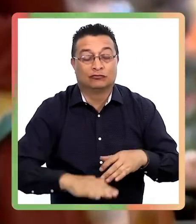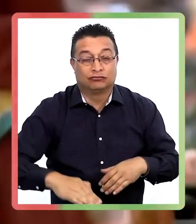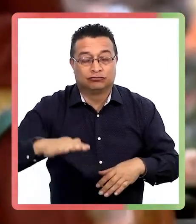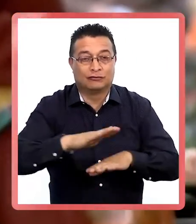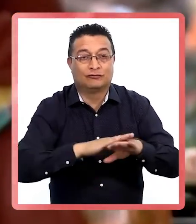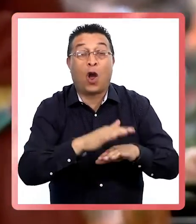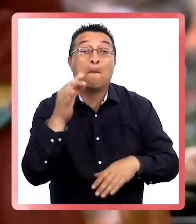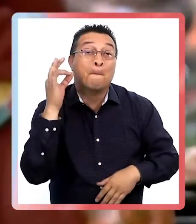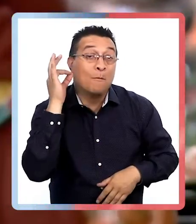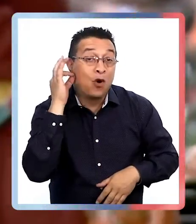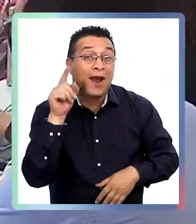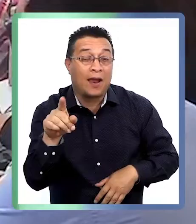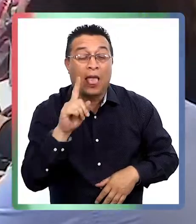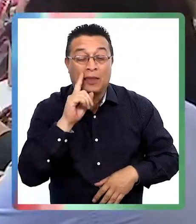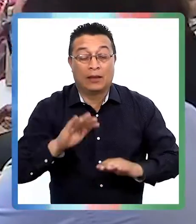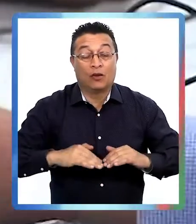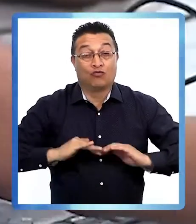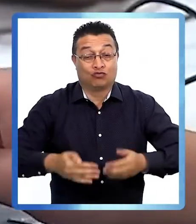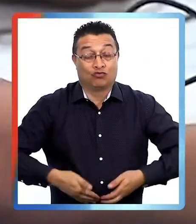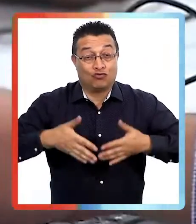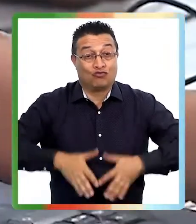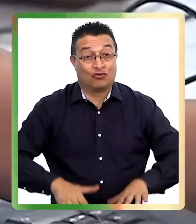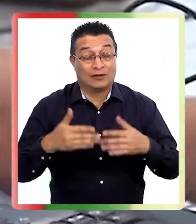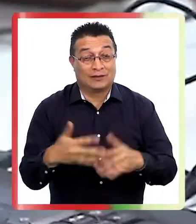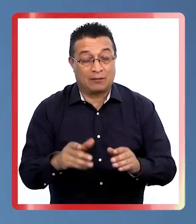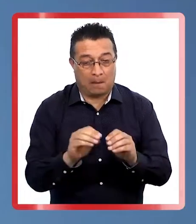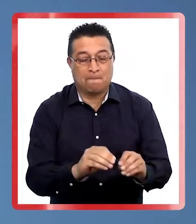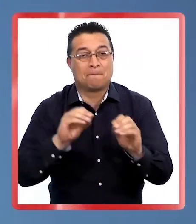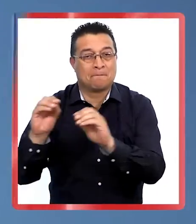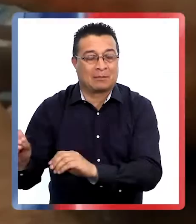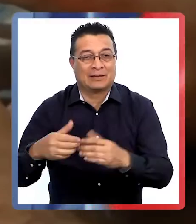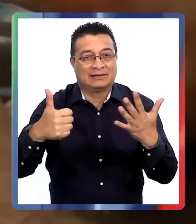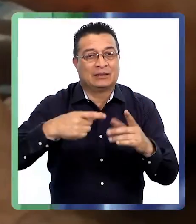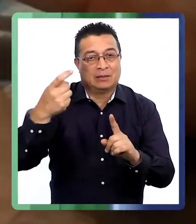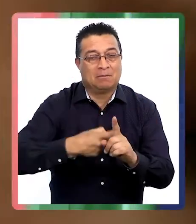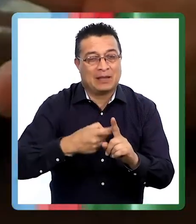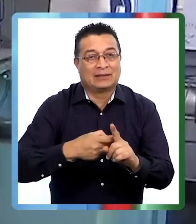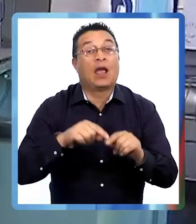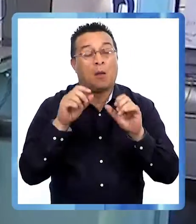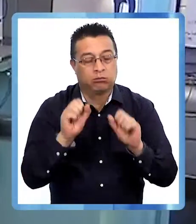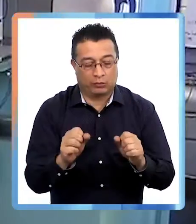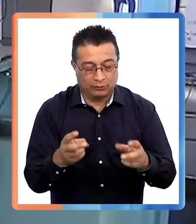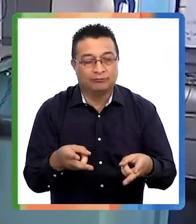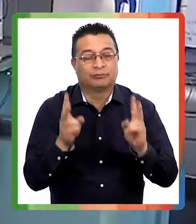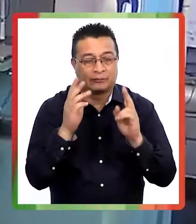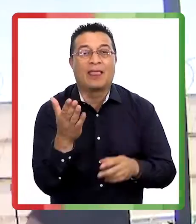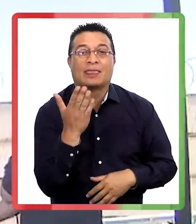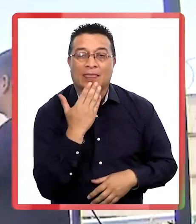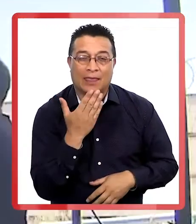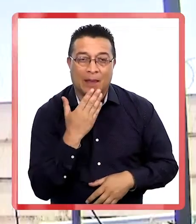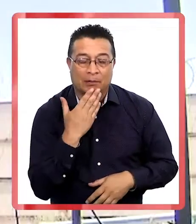que permitió proteger a las mujeres que estaban con postnatal y prolongarlo por más allá de 6 meses, de manera tal de que pudieran